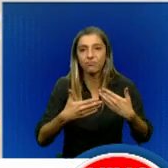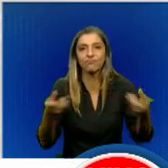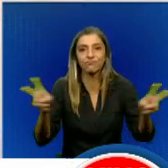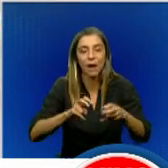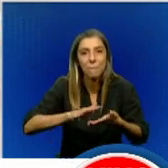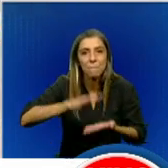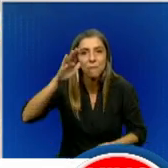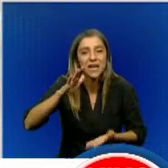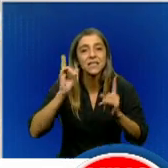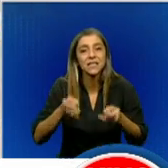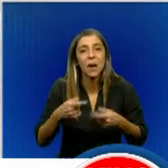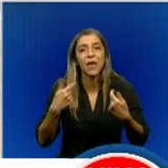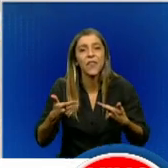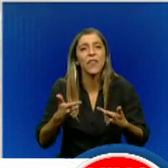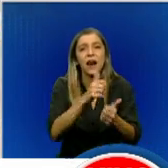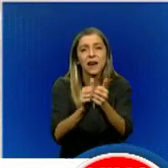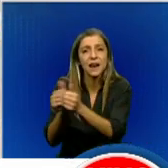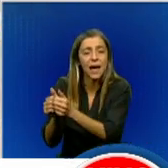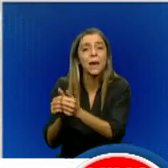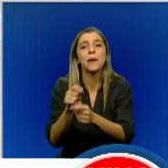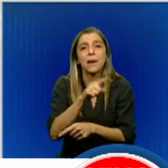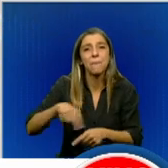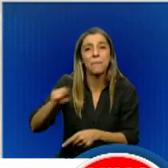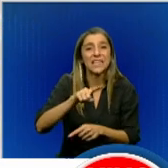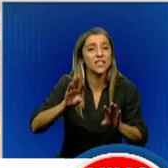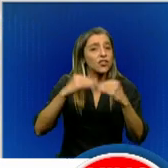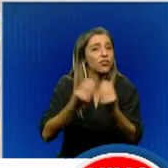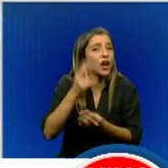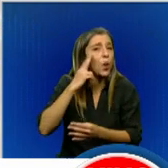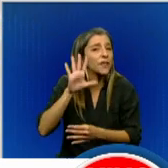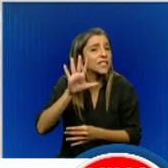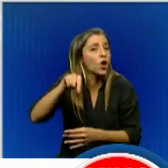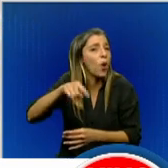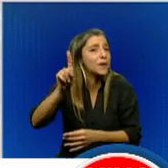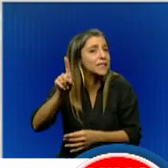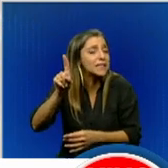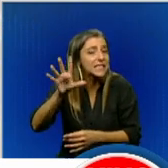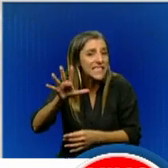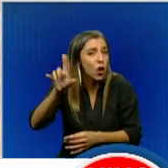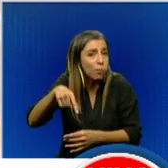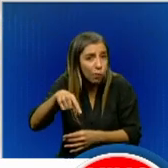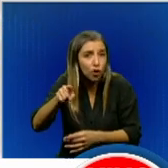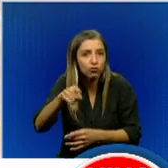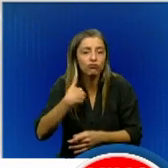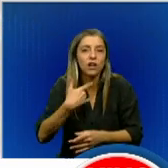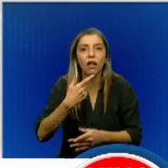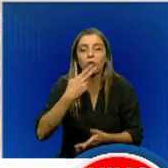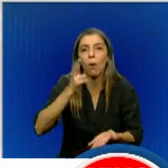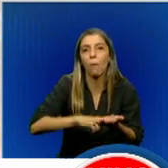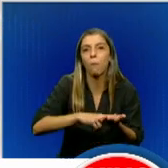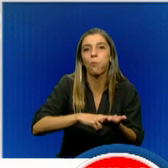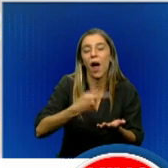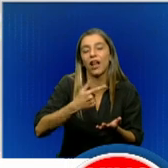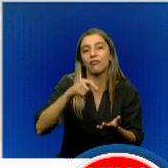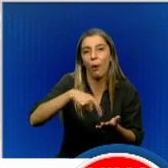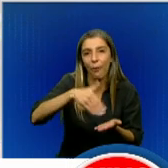le estamos aliviando al 95,5 por ciento de las empresas su carga tributaria y esto también va a permitir compensar